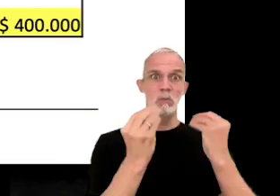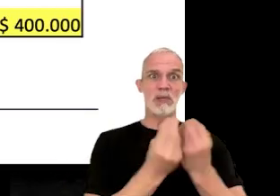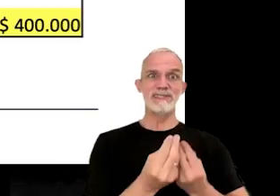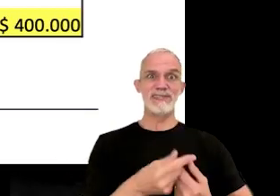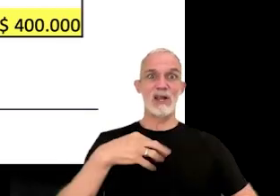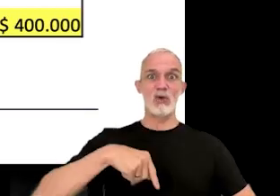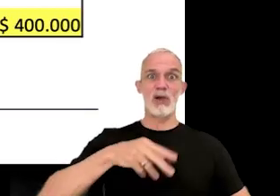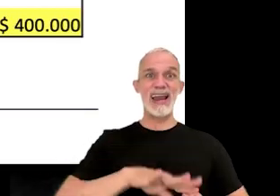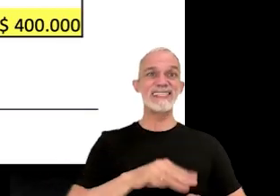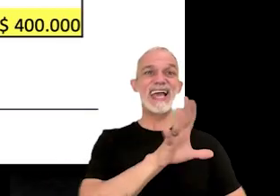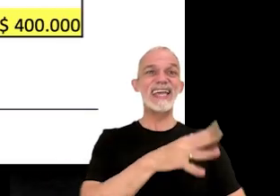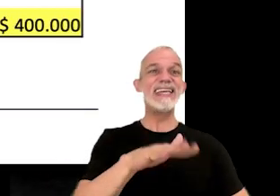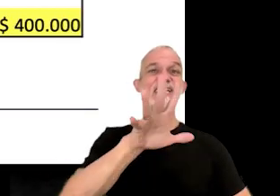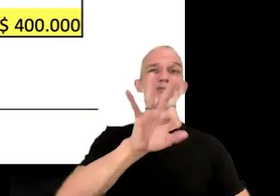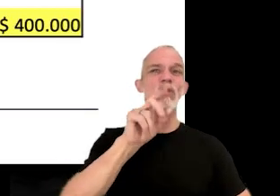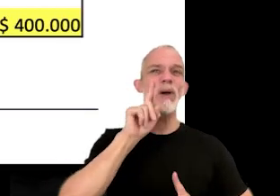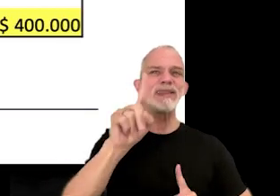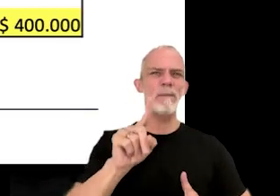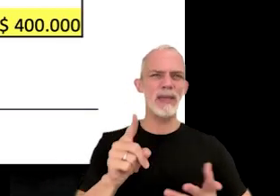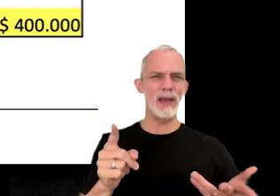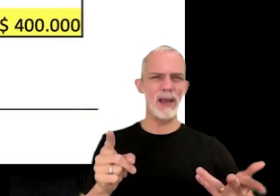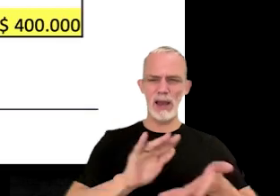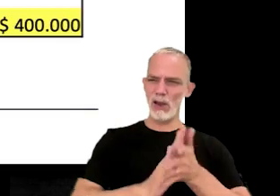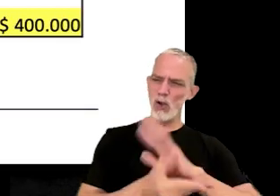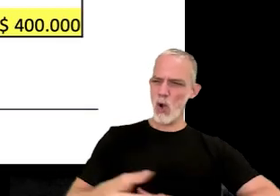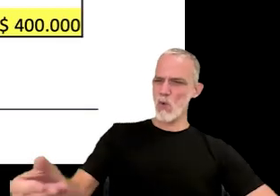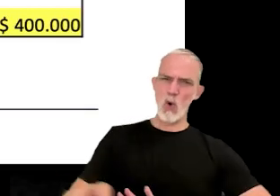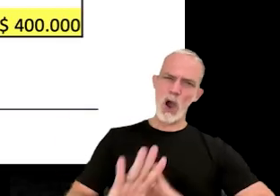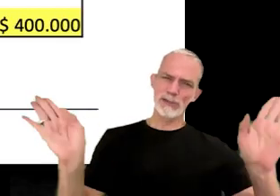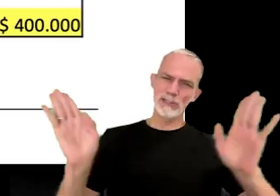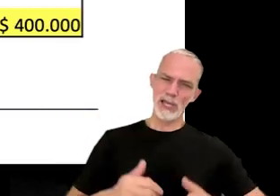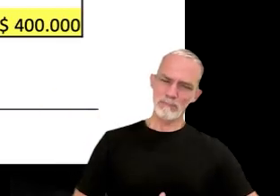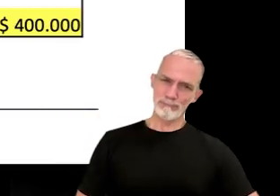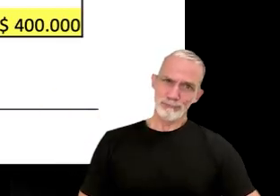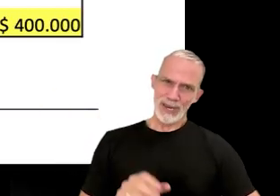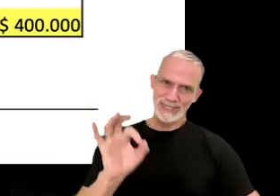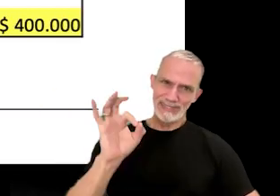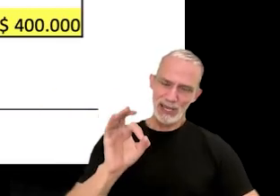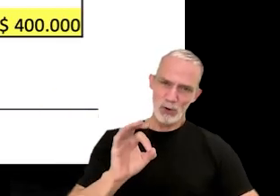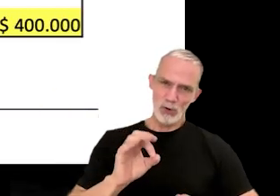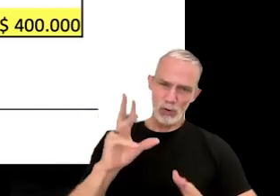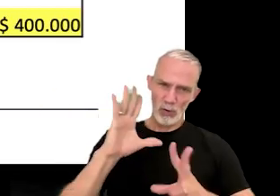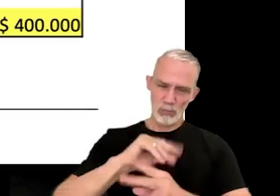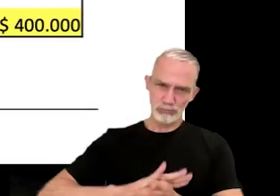que era de 550.000. Y ahí si considero únicamente